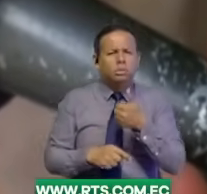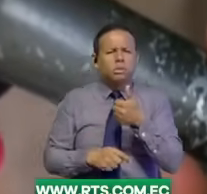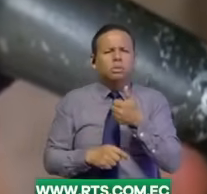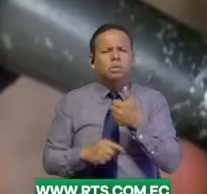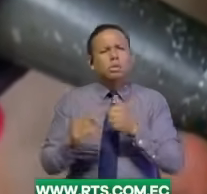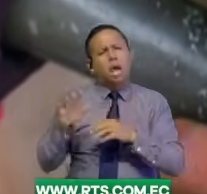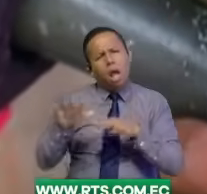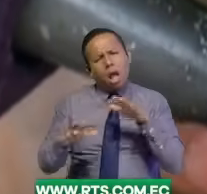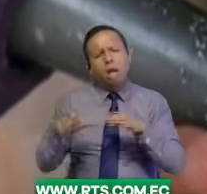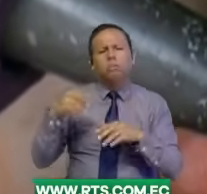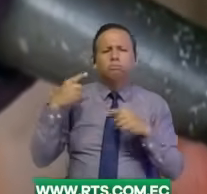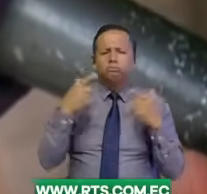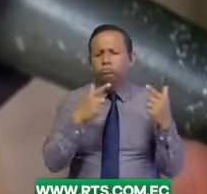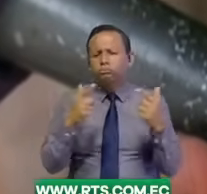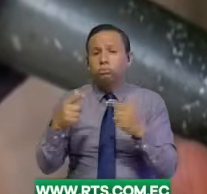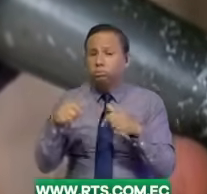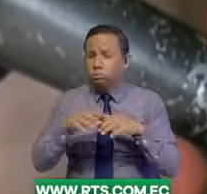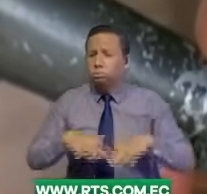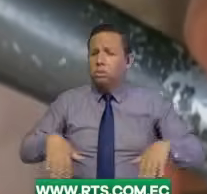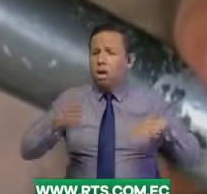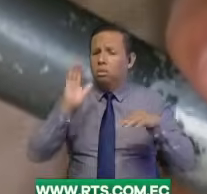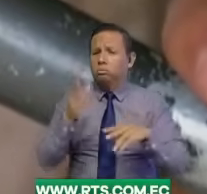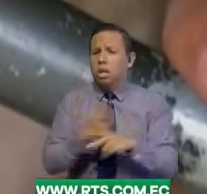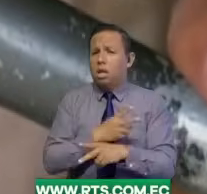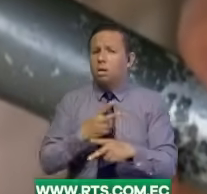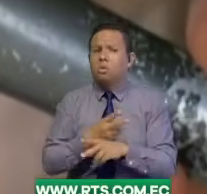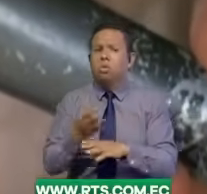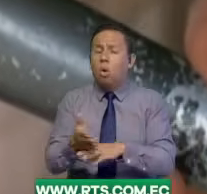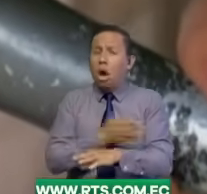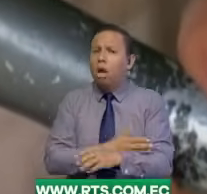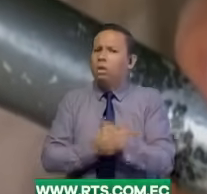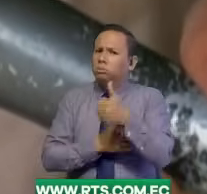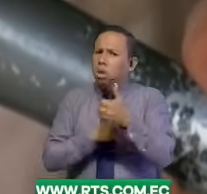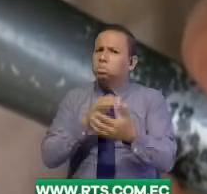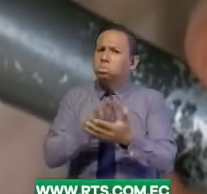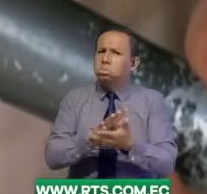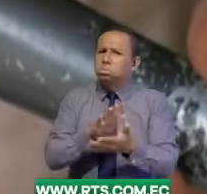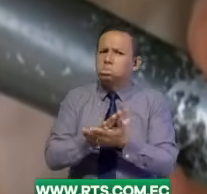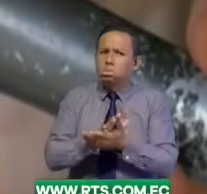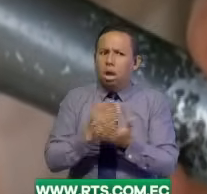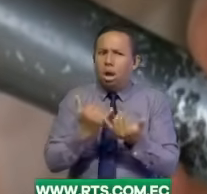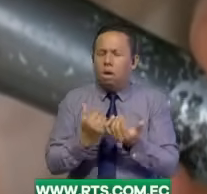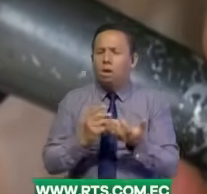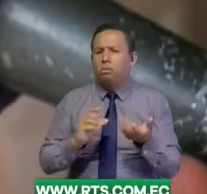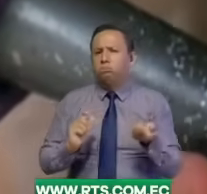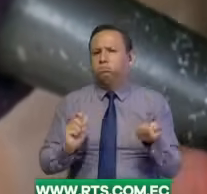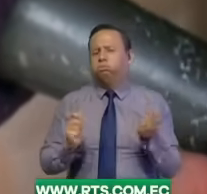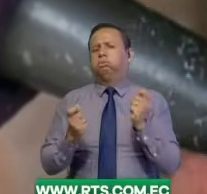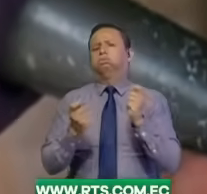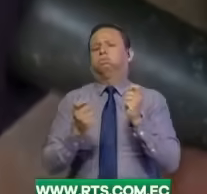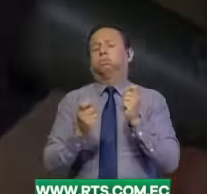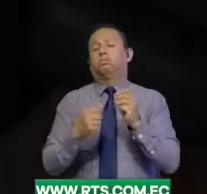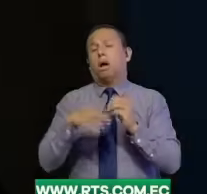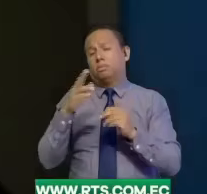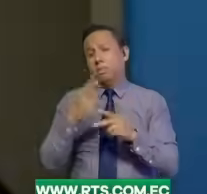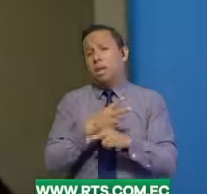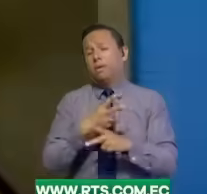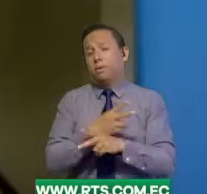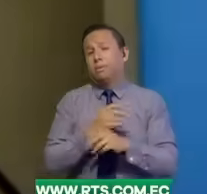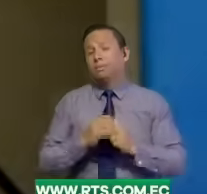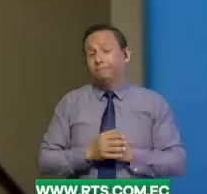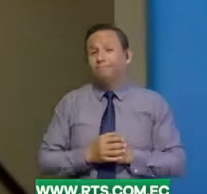pero sí está algo peligroso. Sí había estado un poco más tranquilo el barrio, pero ahora sinceramente sí está algo peligroso.